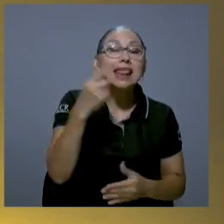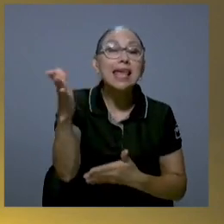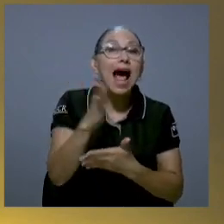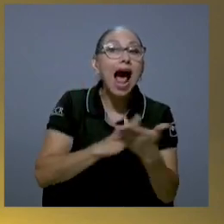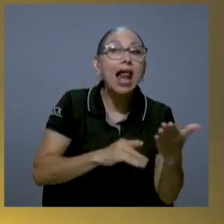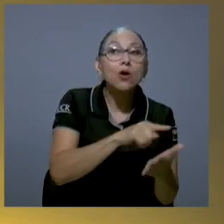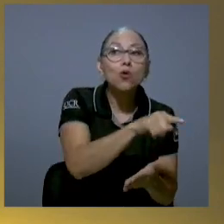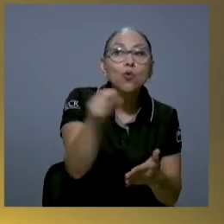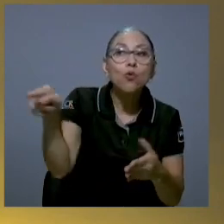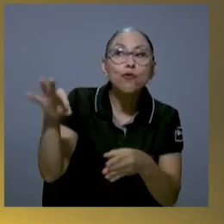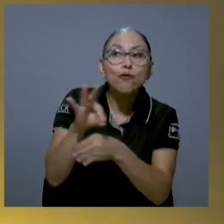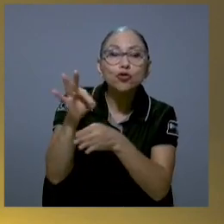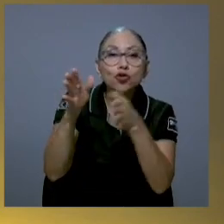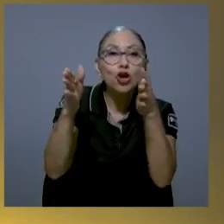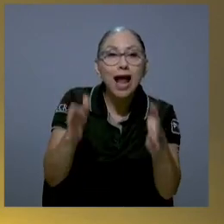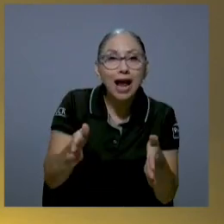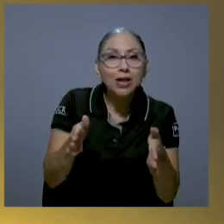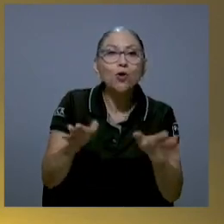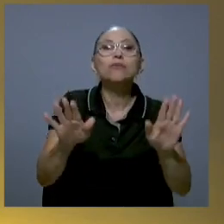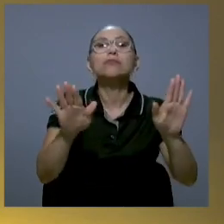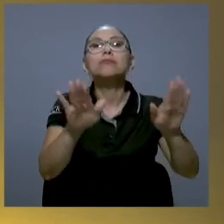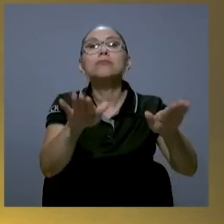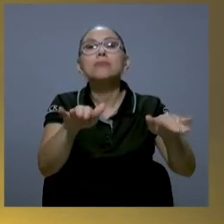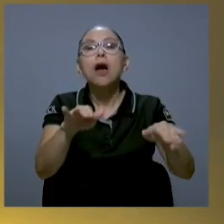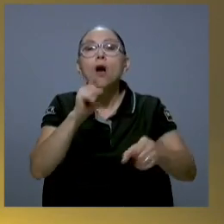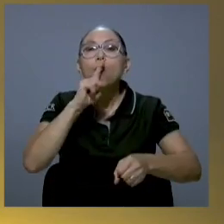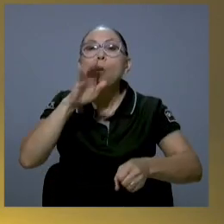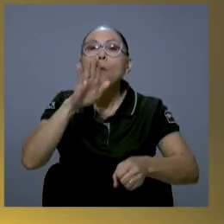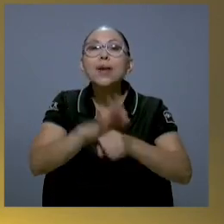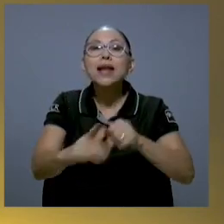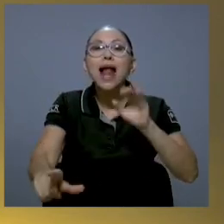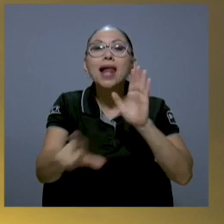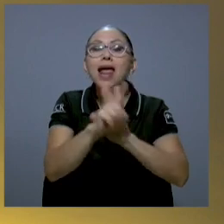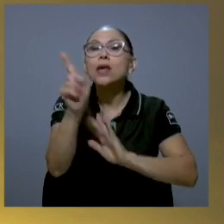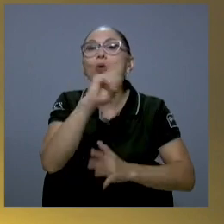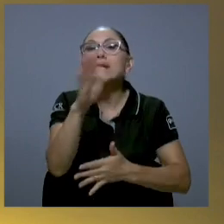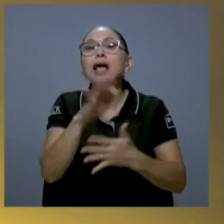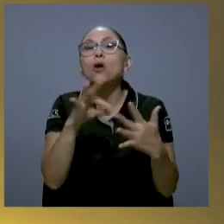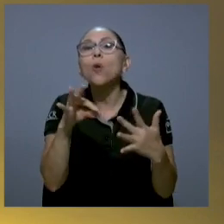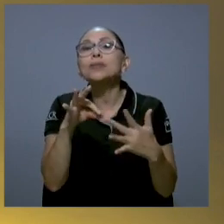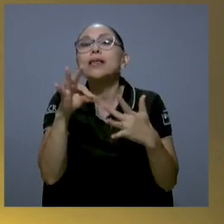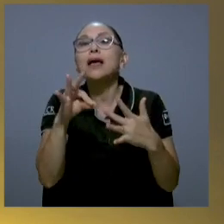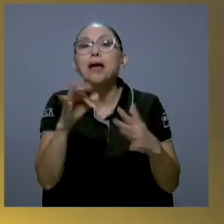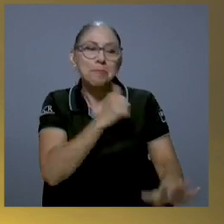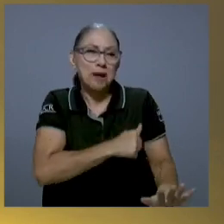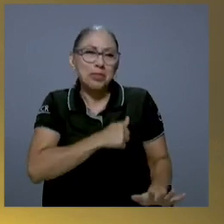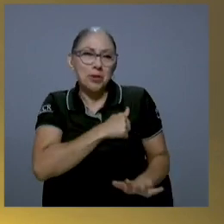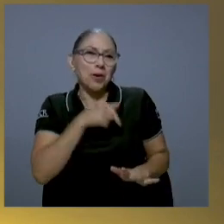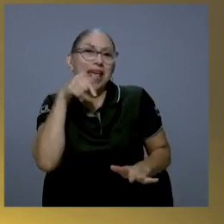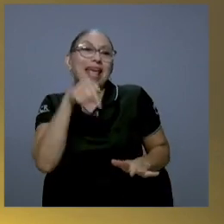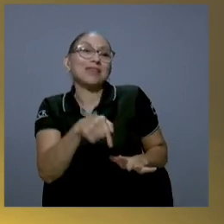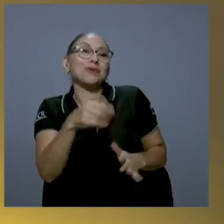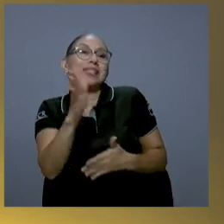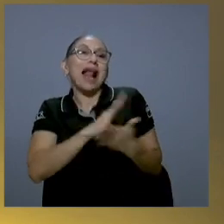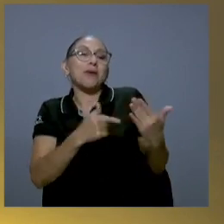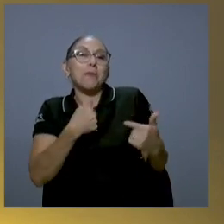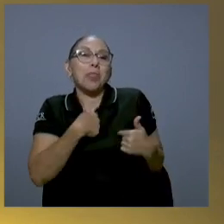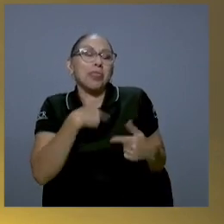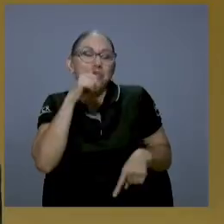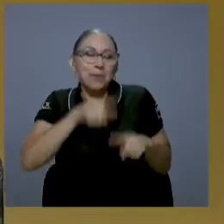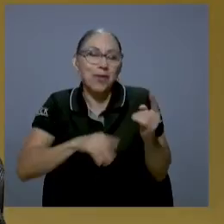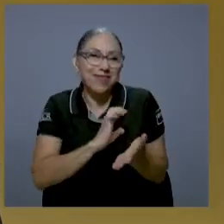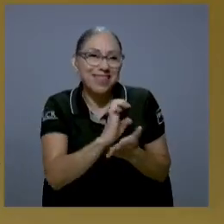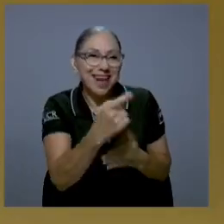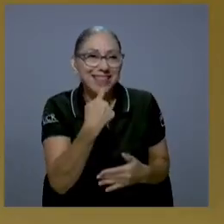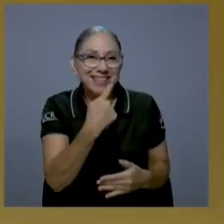poder, cumplir la ley no es optativo. Exacto. Perdón, ese es un paréntesis mío, pero no pude evitarlo. Bueno,